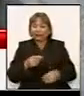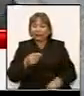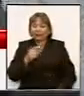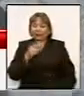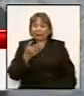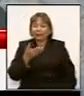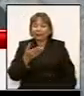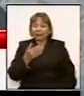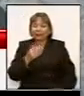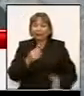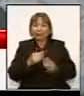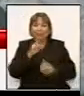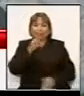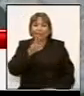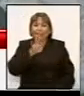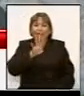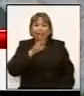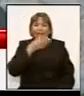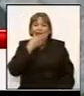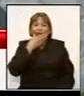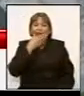fuimos cercenados un 24 de